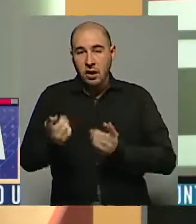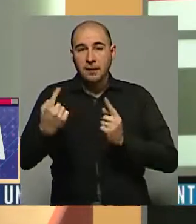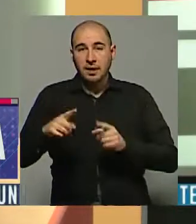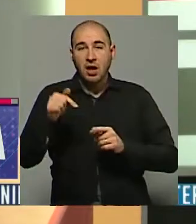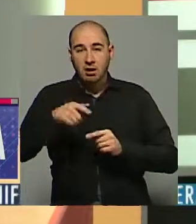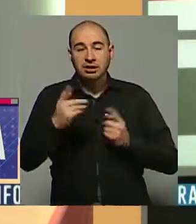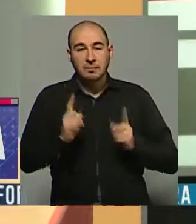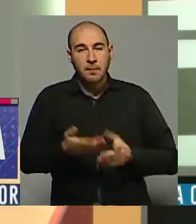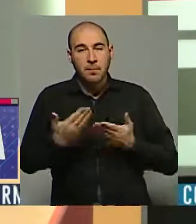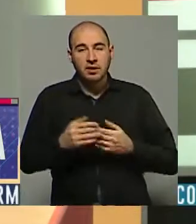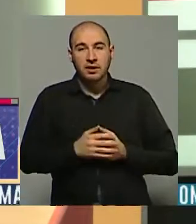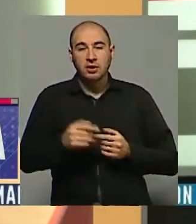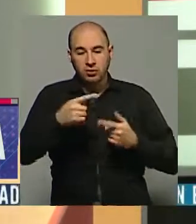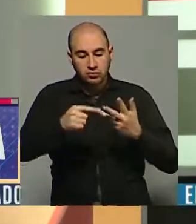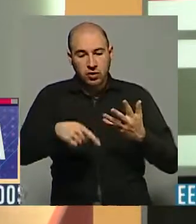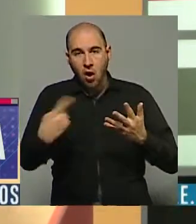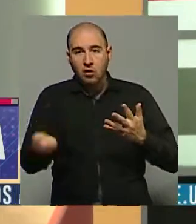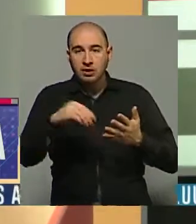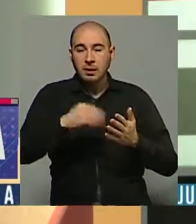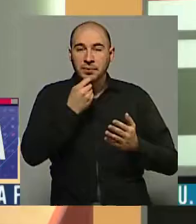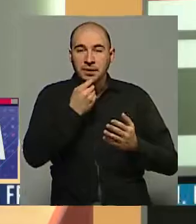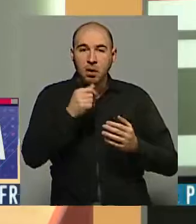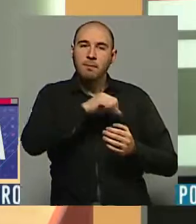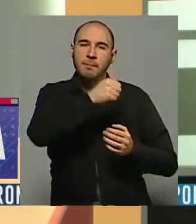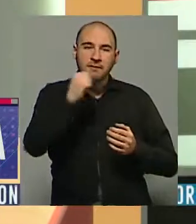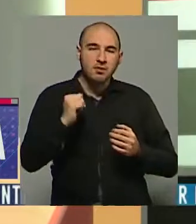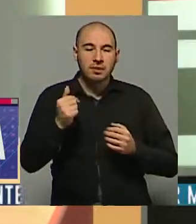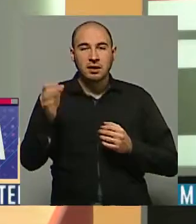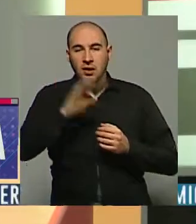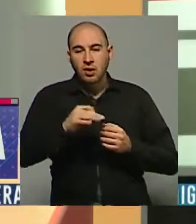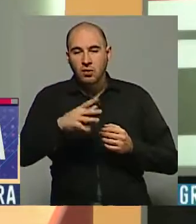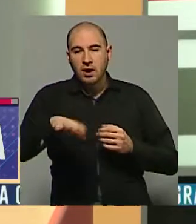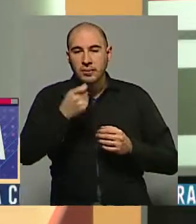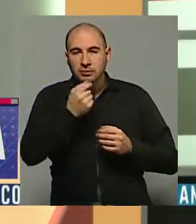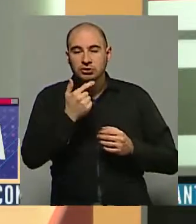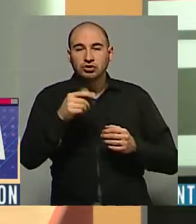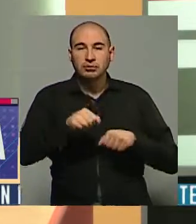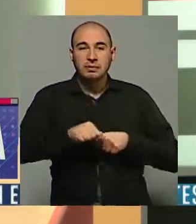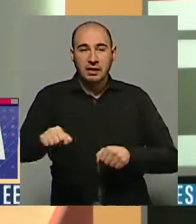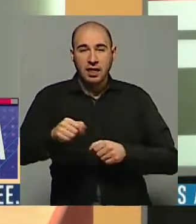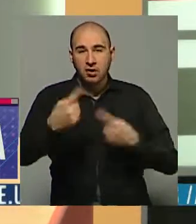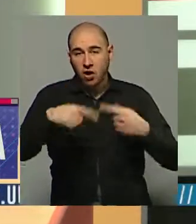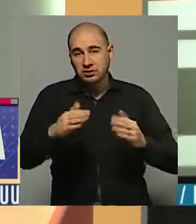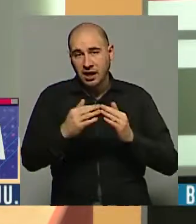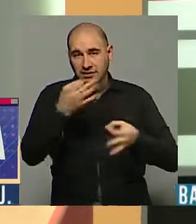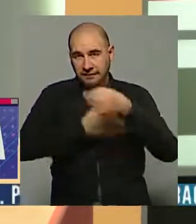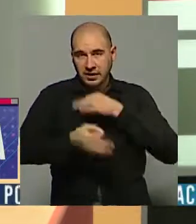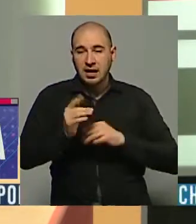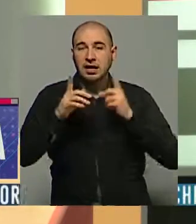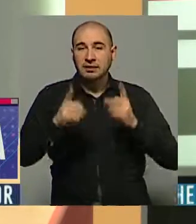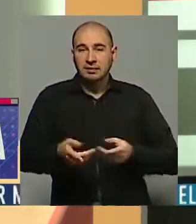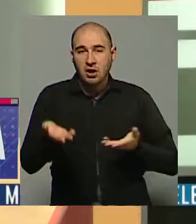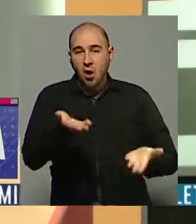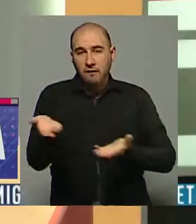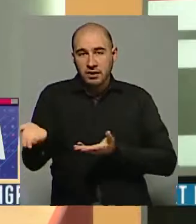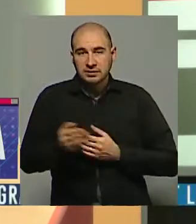da la posibilidad de que haya otros rubros que se incluyan, por ejemplo, perfumería o que las grandes superficies como los supermercados que venden electrodomésticos también puedan